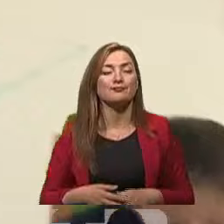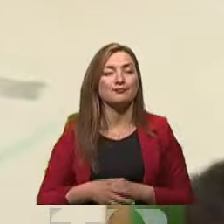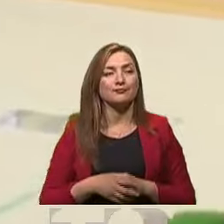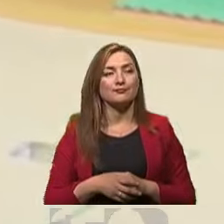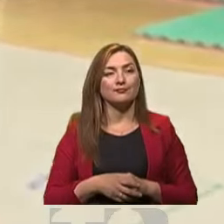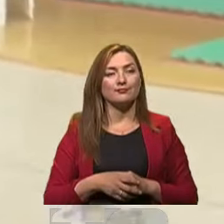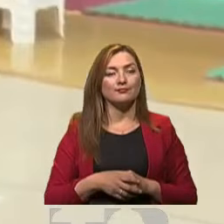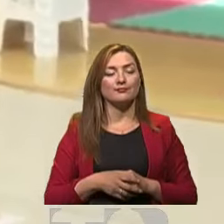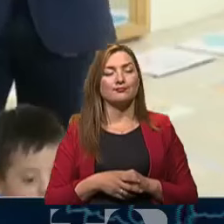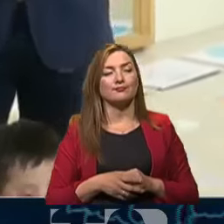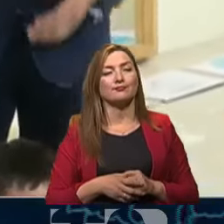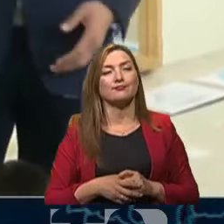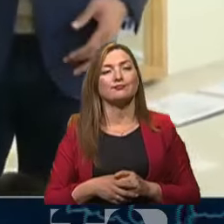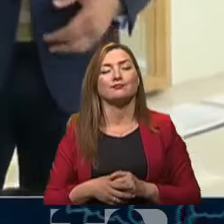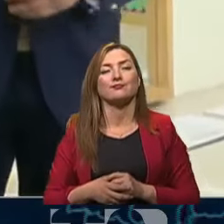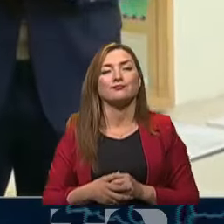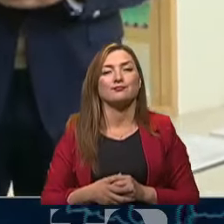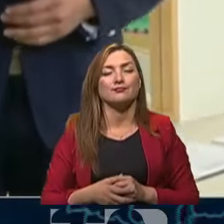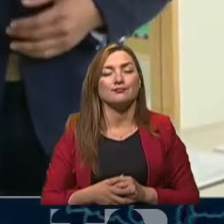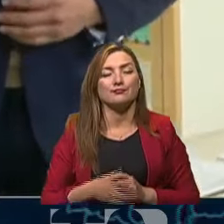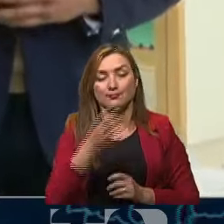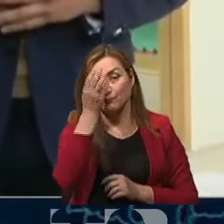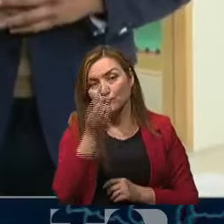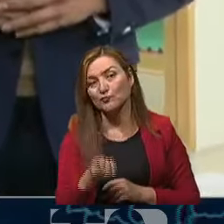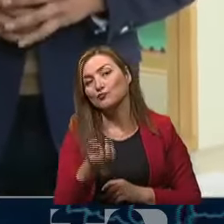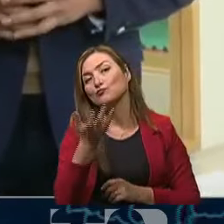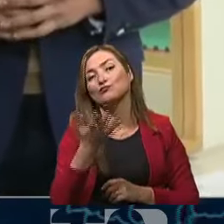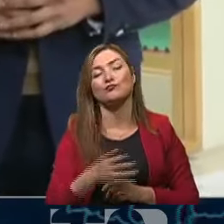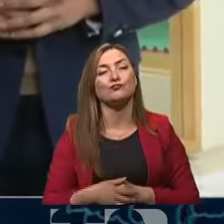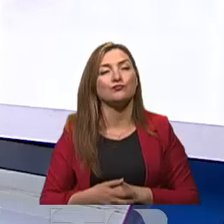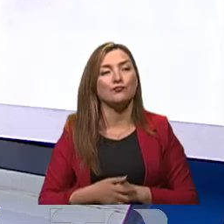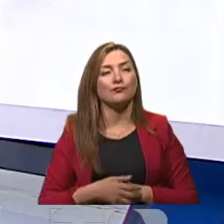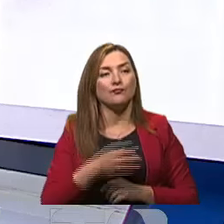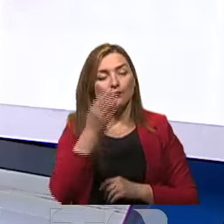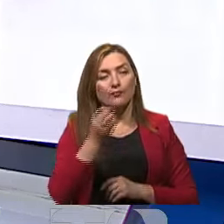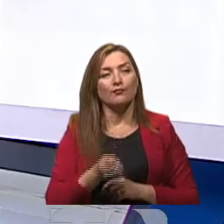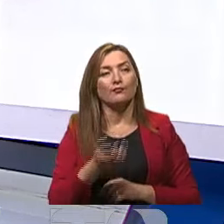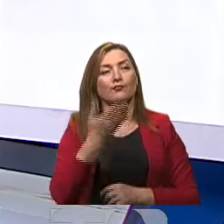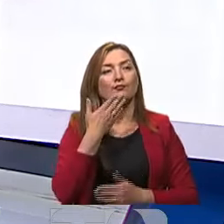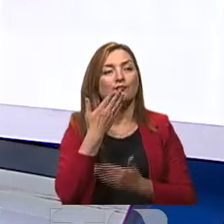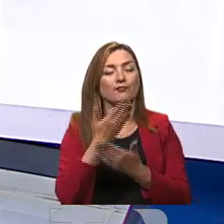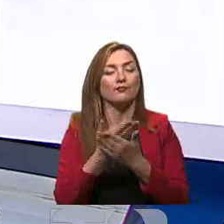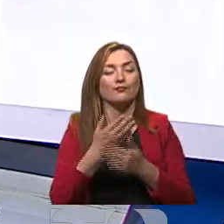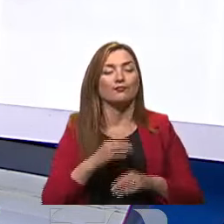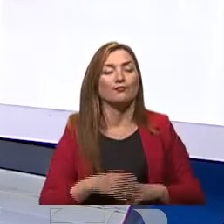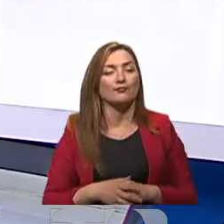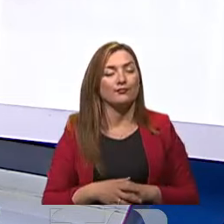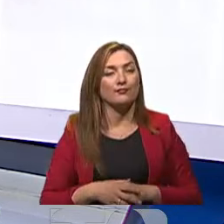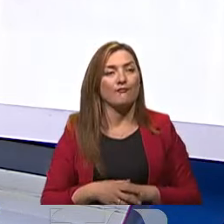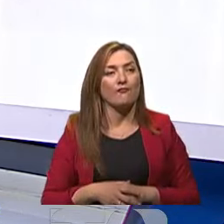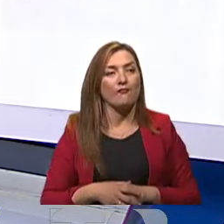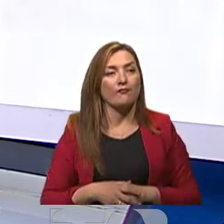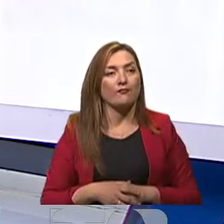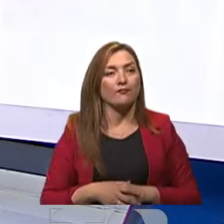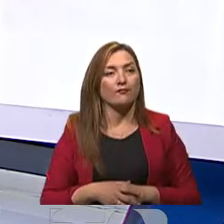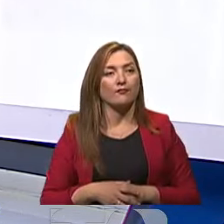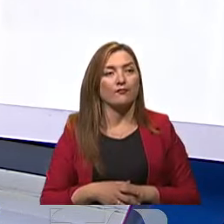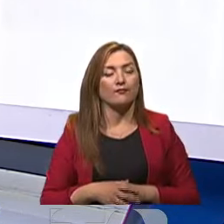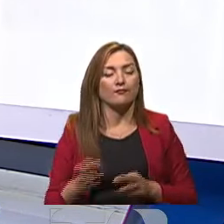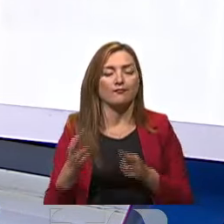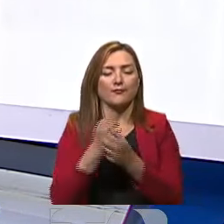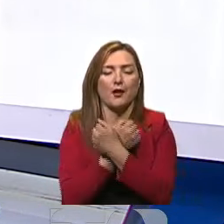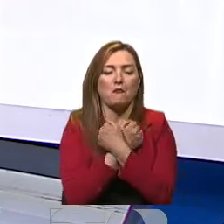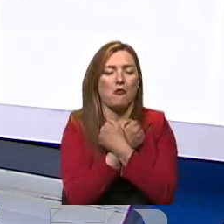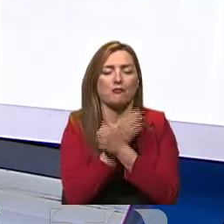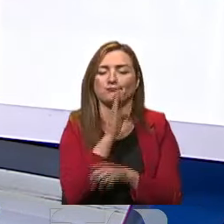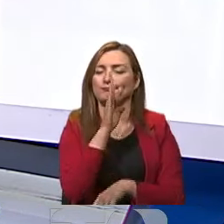de la mañana. Regresamos a estudios. Muy buenos días. Buenos días, Juan Miguel. Muchísimas gracias por la información. Ellos sin duda nos regalan mucho amor.